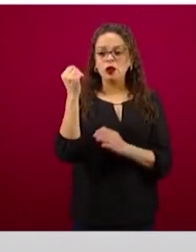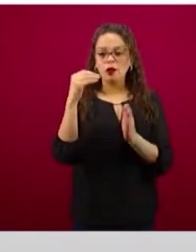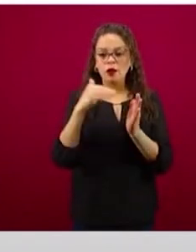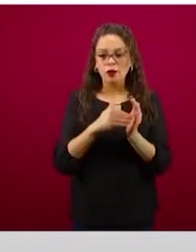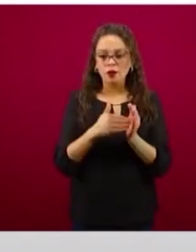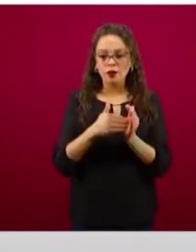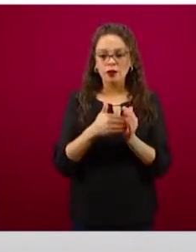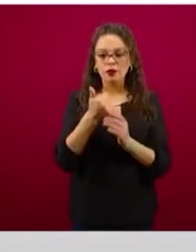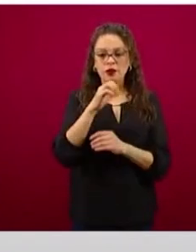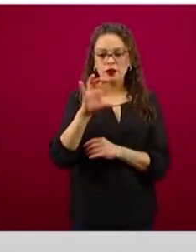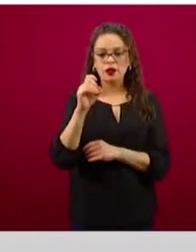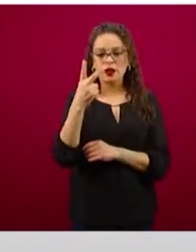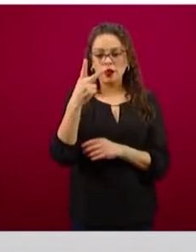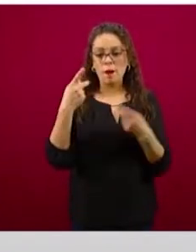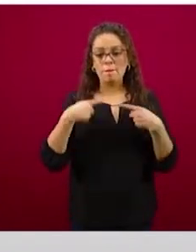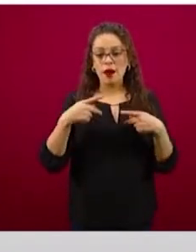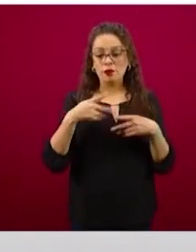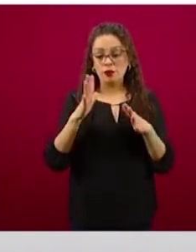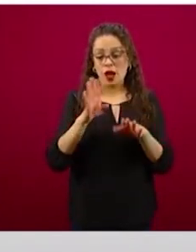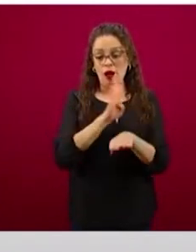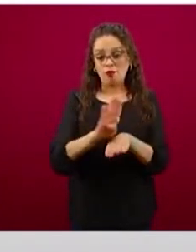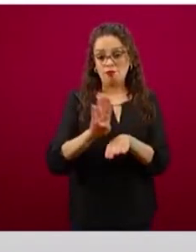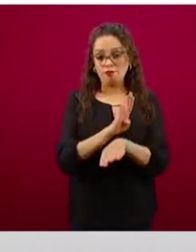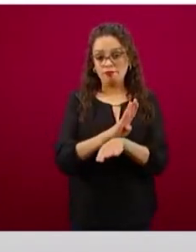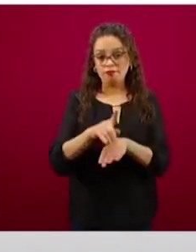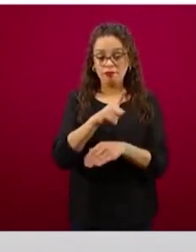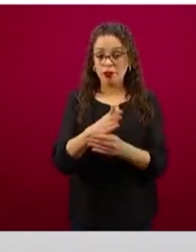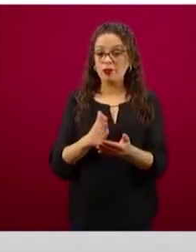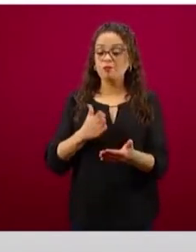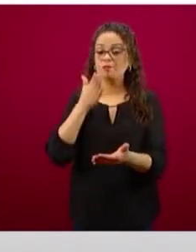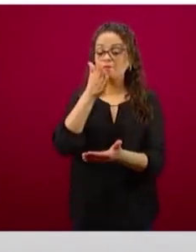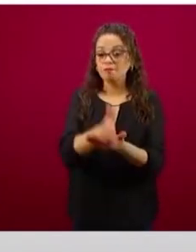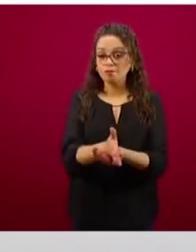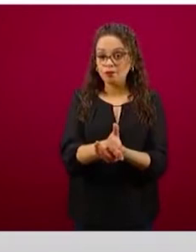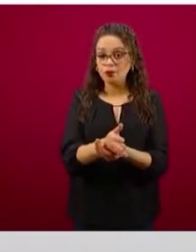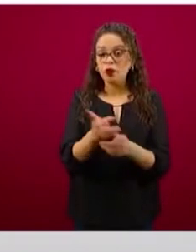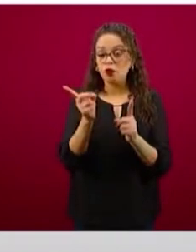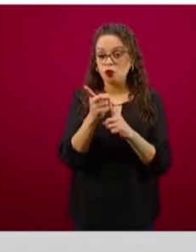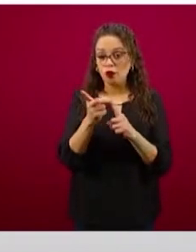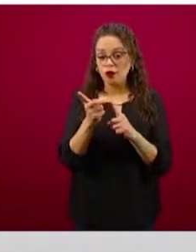159.632 beneficiarios que han acudido a